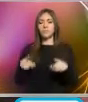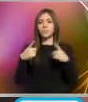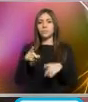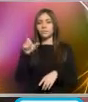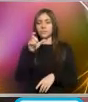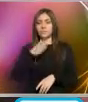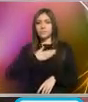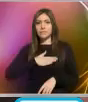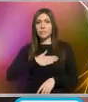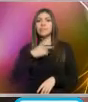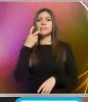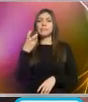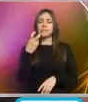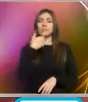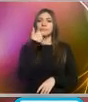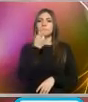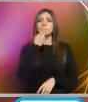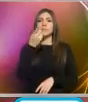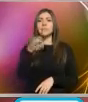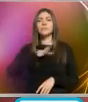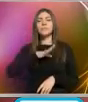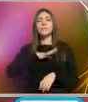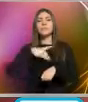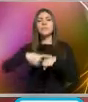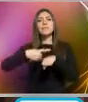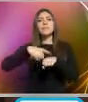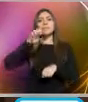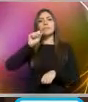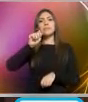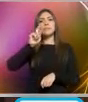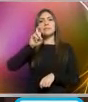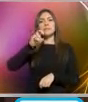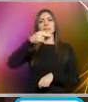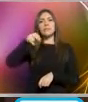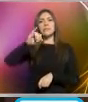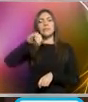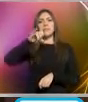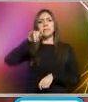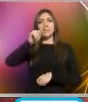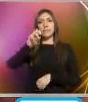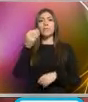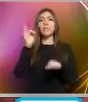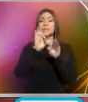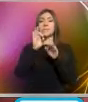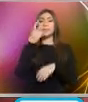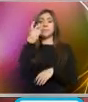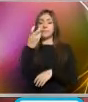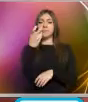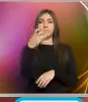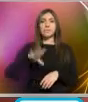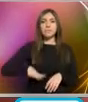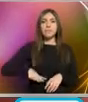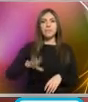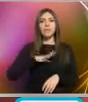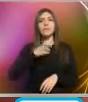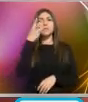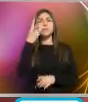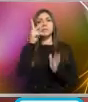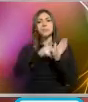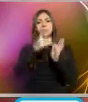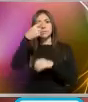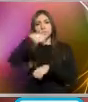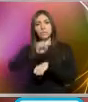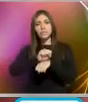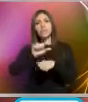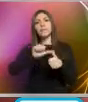Podemos hacer todos los días del baño, pero si tenemos estas características también se considera. Va desde 3 veces a la